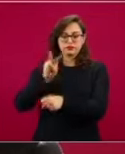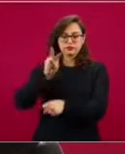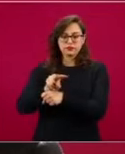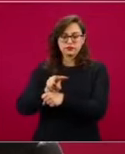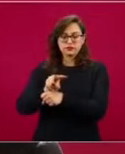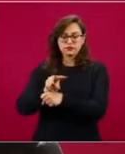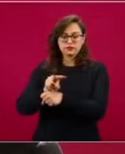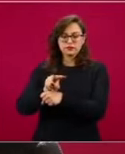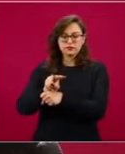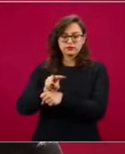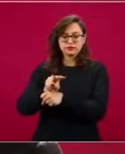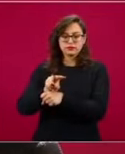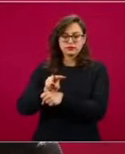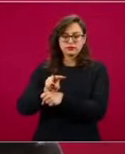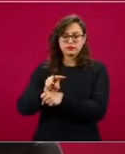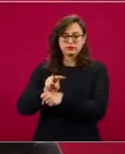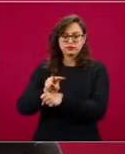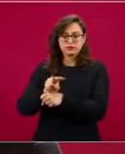de